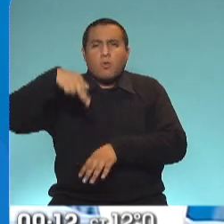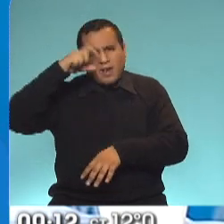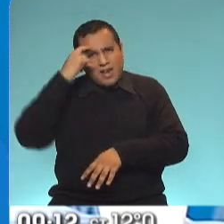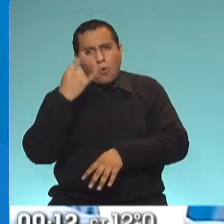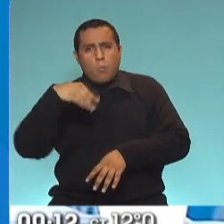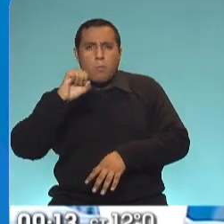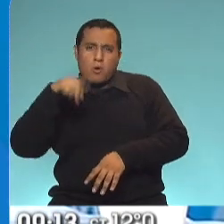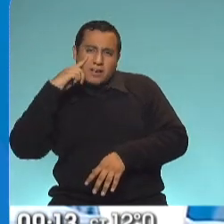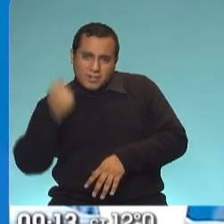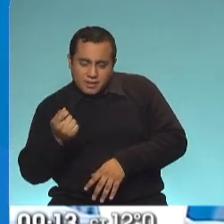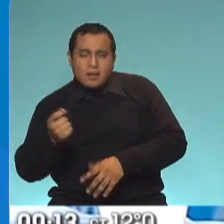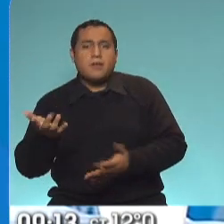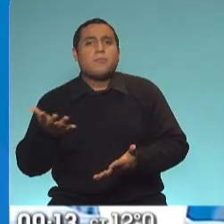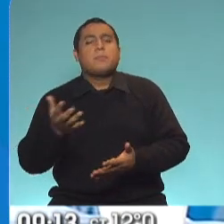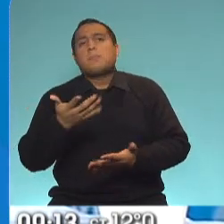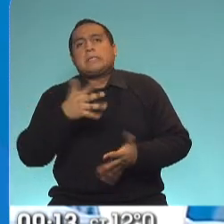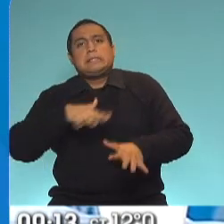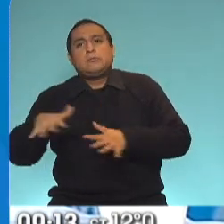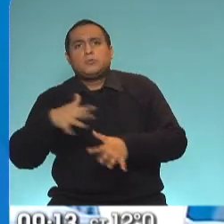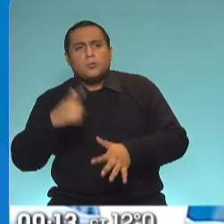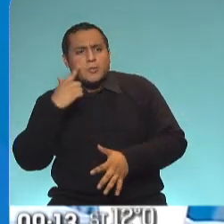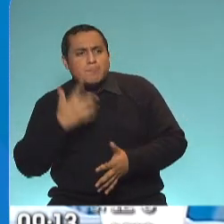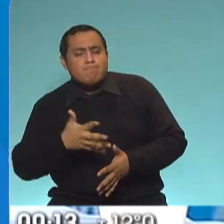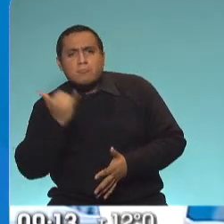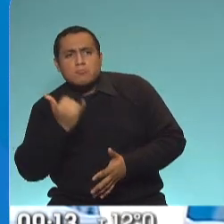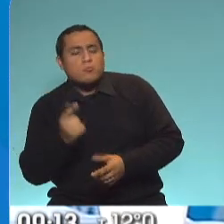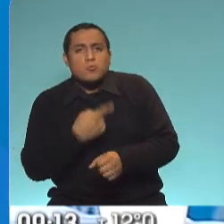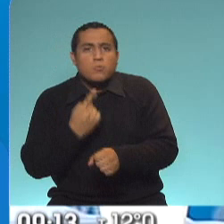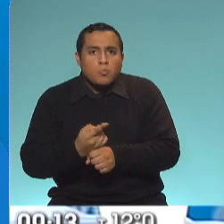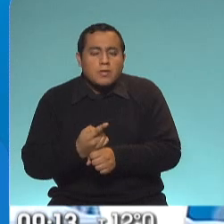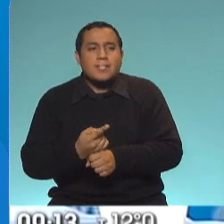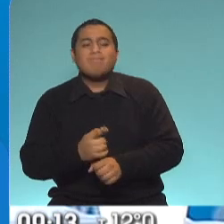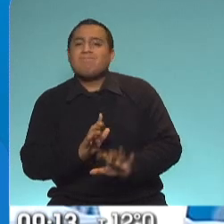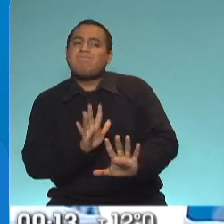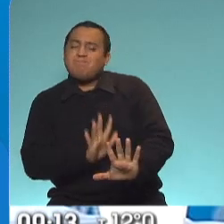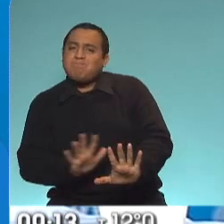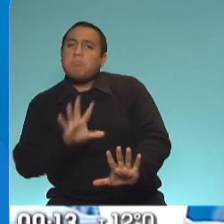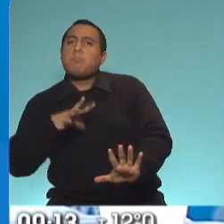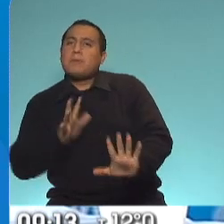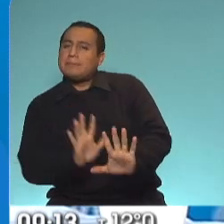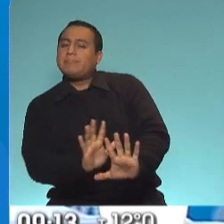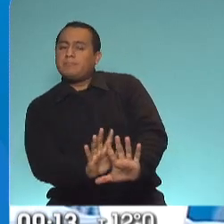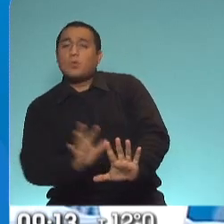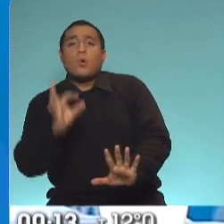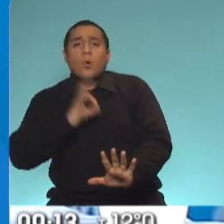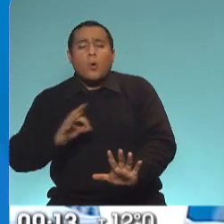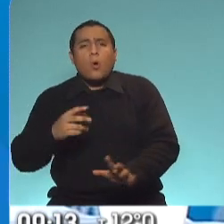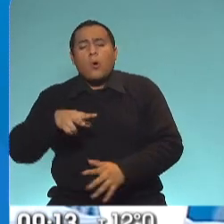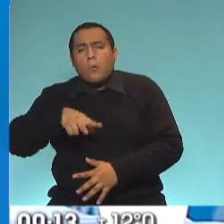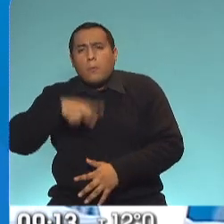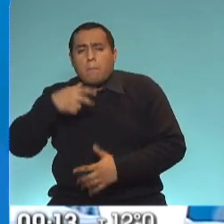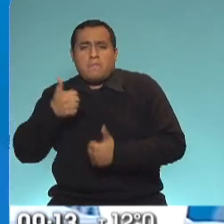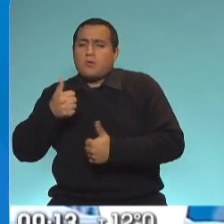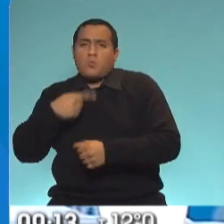una situación que no puede ser detectada como etiología, también se lo sospecha. Y si hay una infección respiratoria aguda